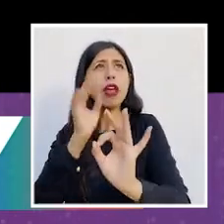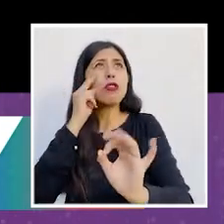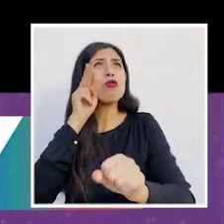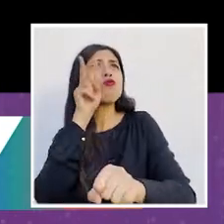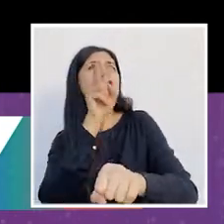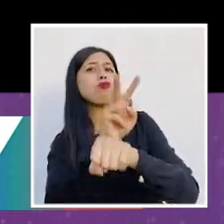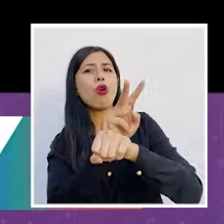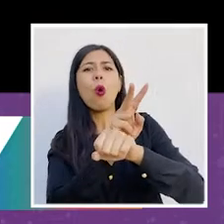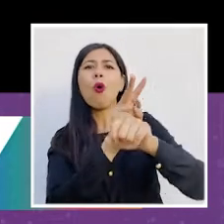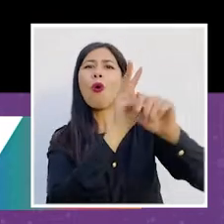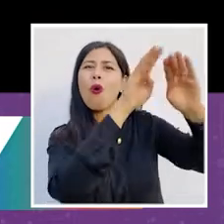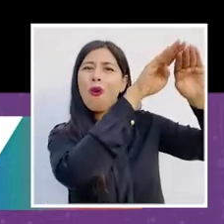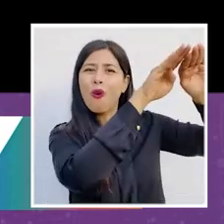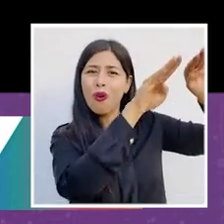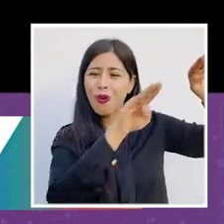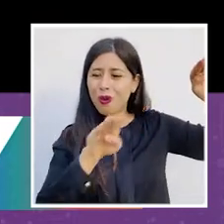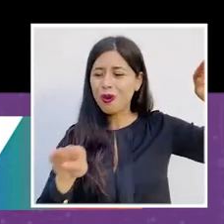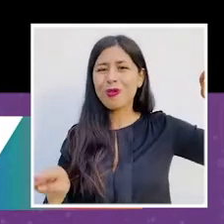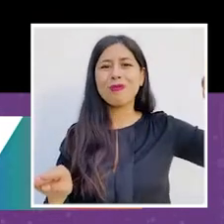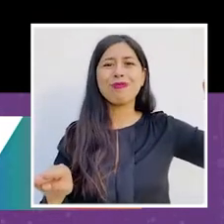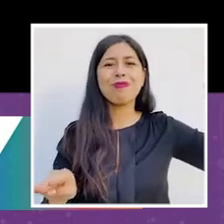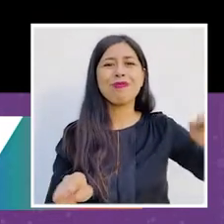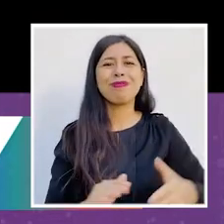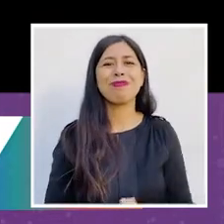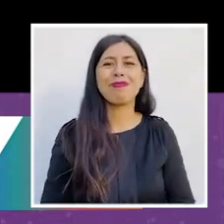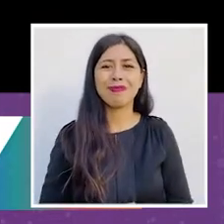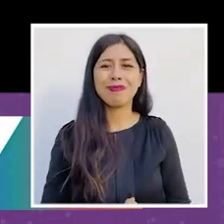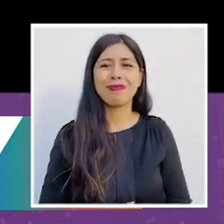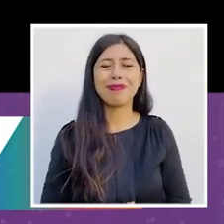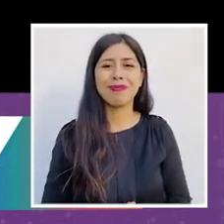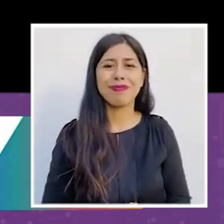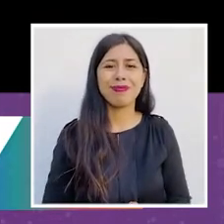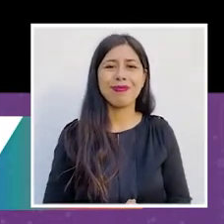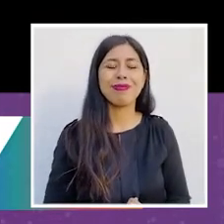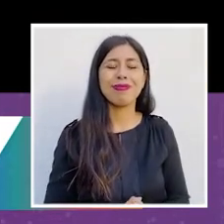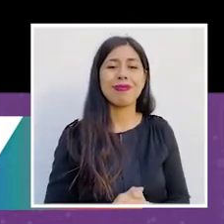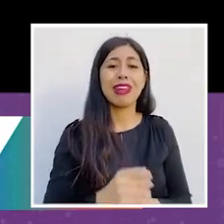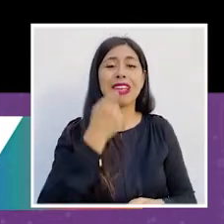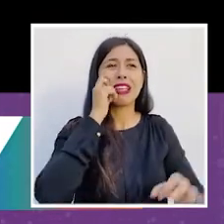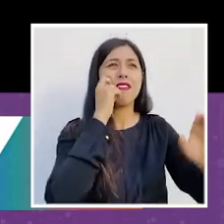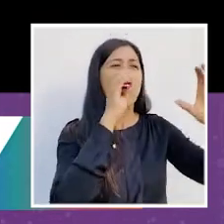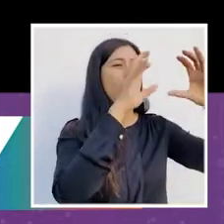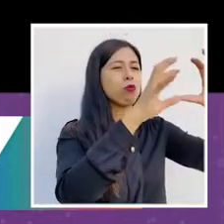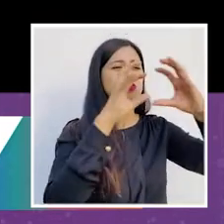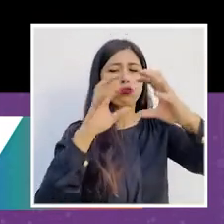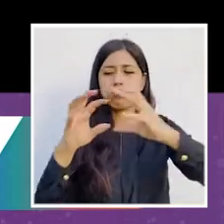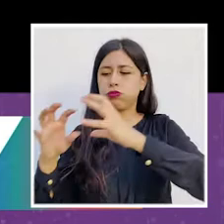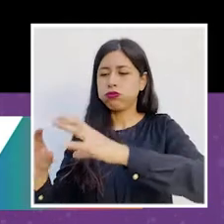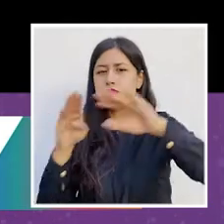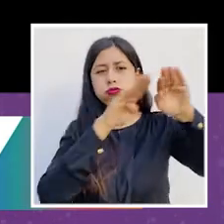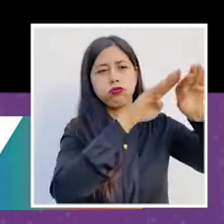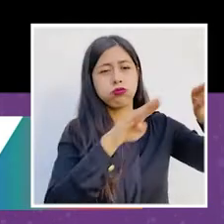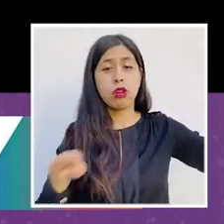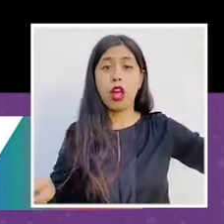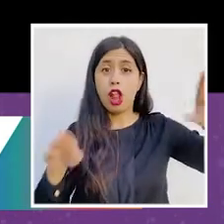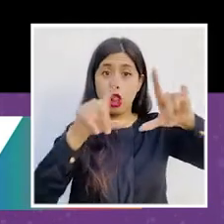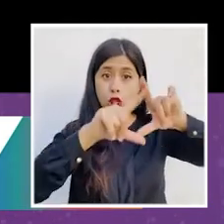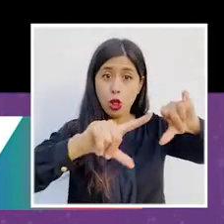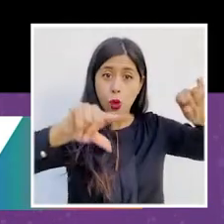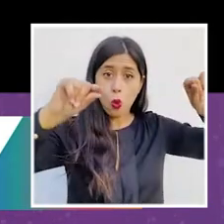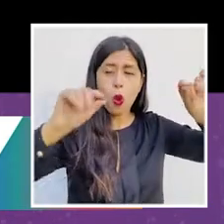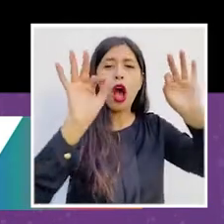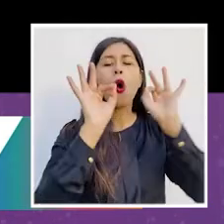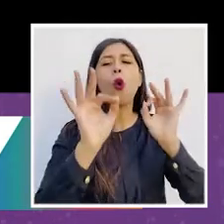lugar preciso, que se conjuguen estas condiciones. Que estén los tres cuerpos alineados y que la luna